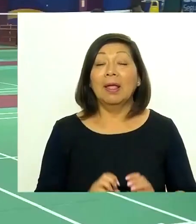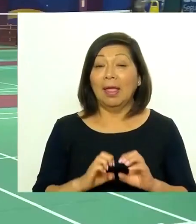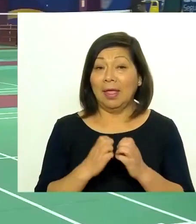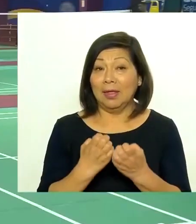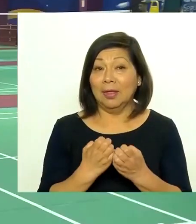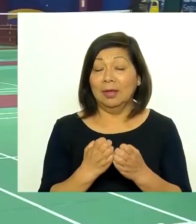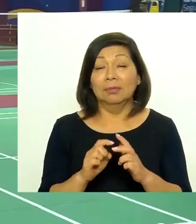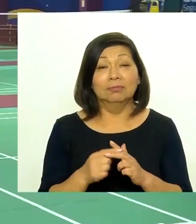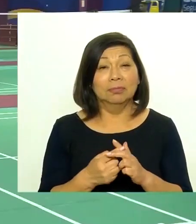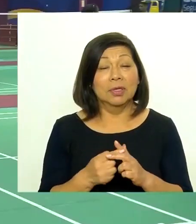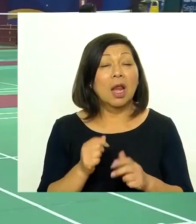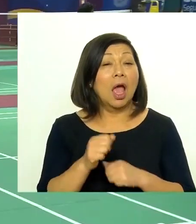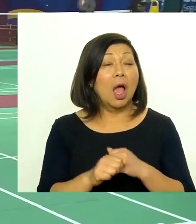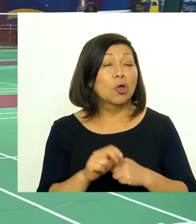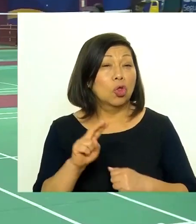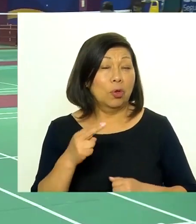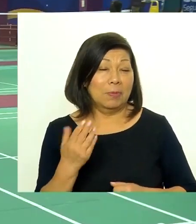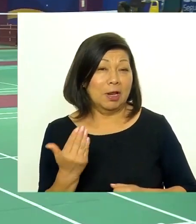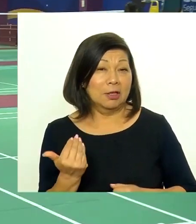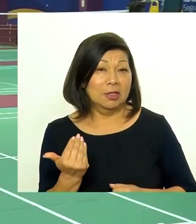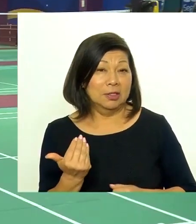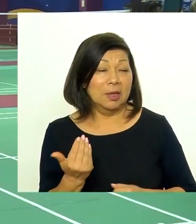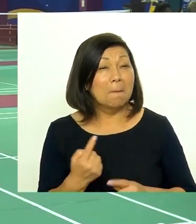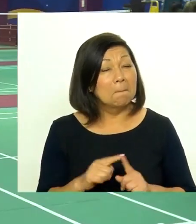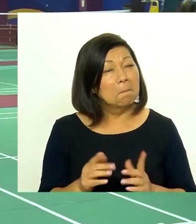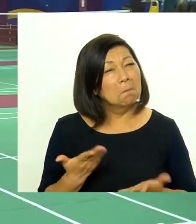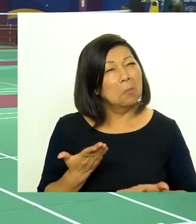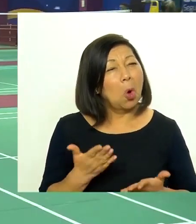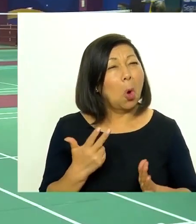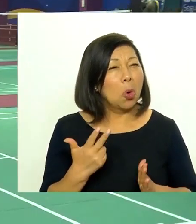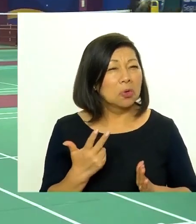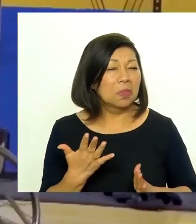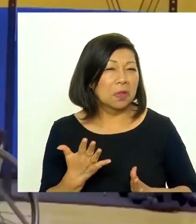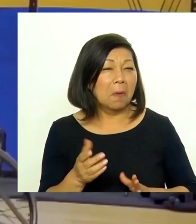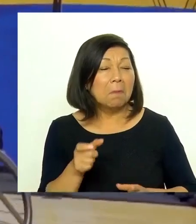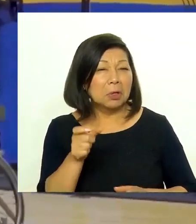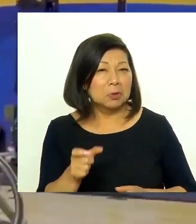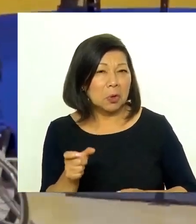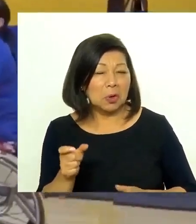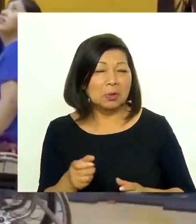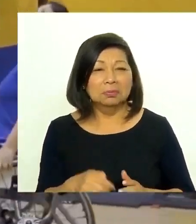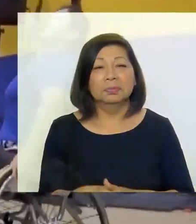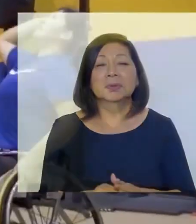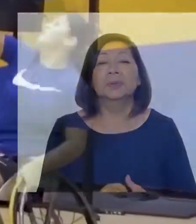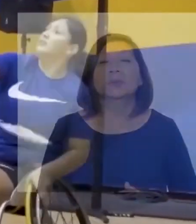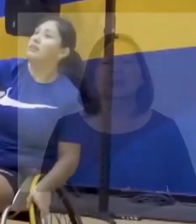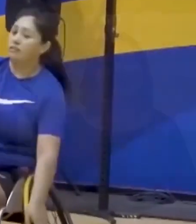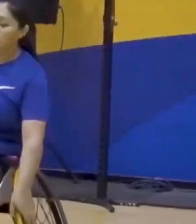El equipo inició en el 2015 con una convocatoria más o menos entre 8 y 10 deportistas.